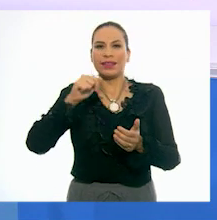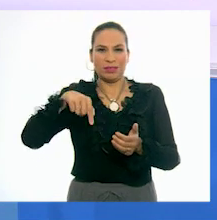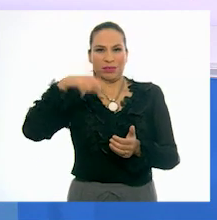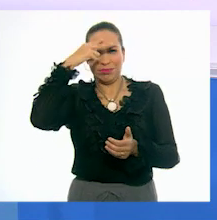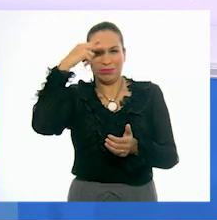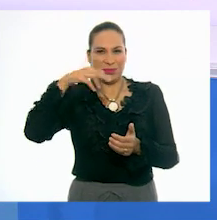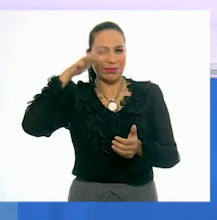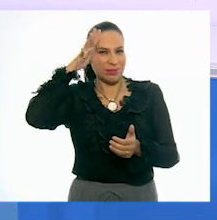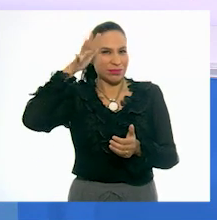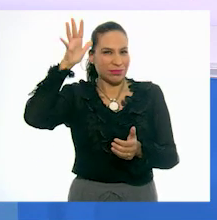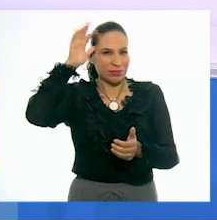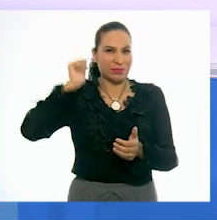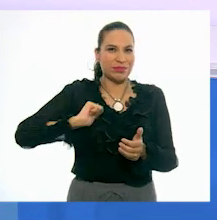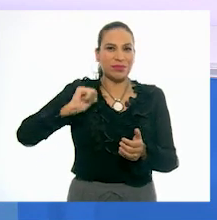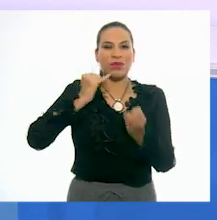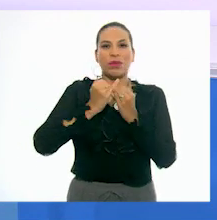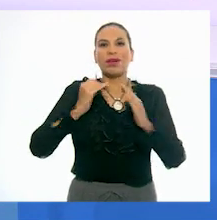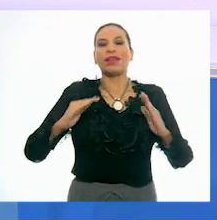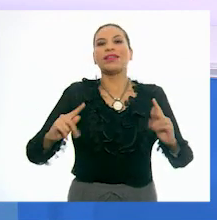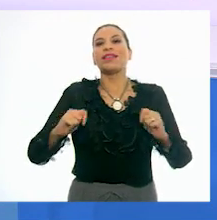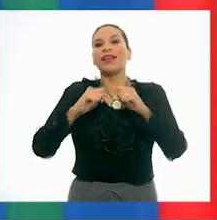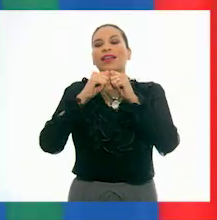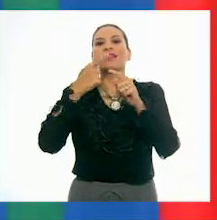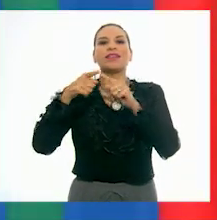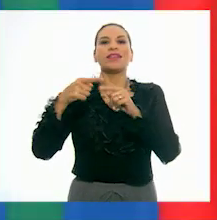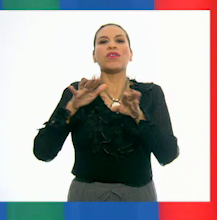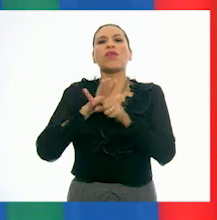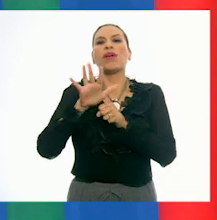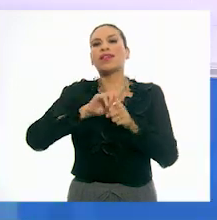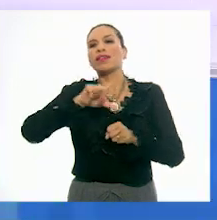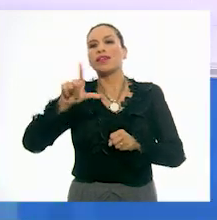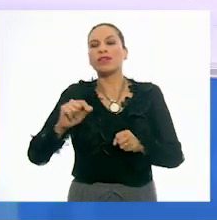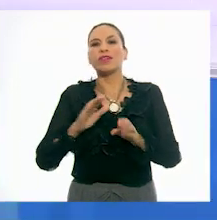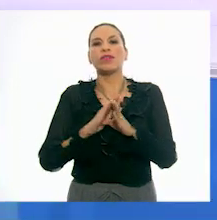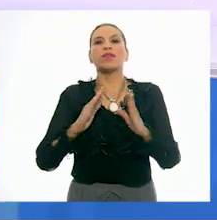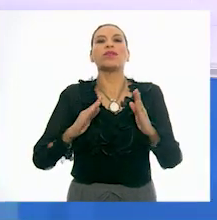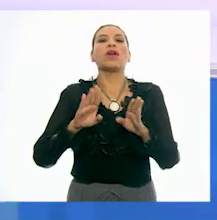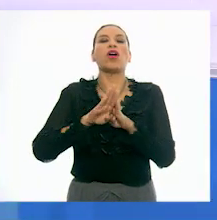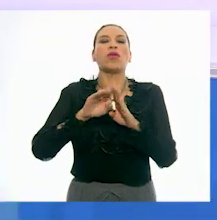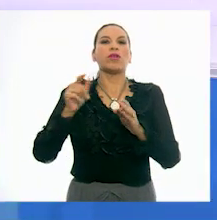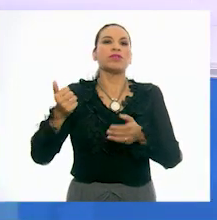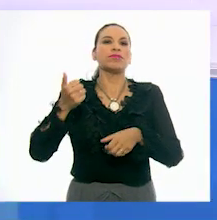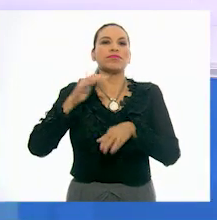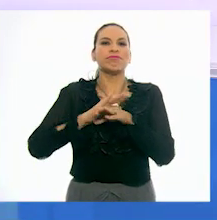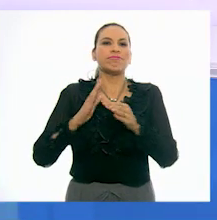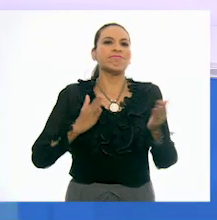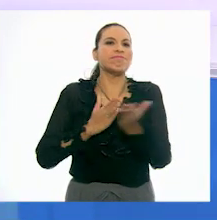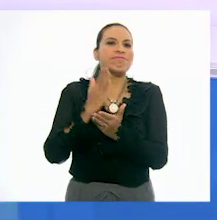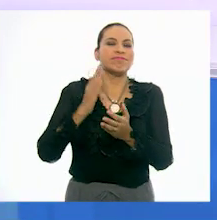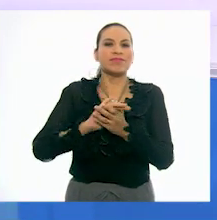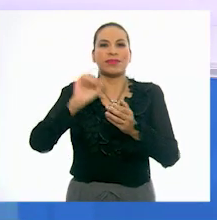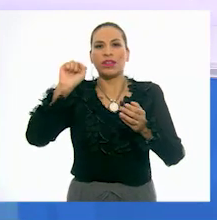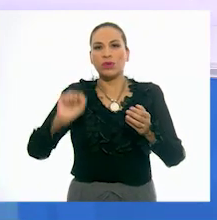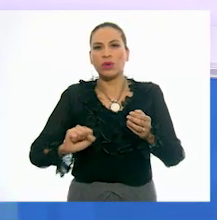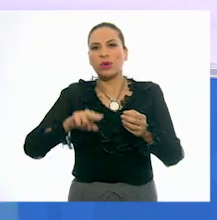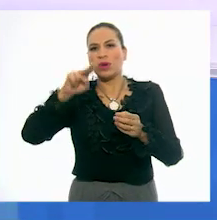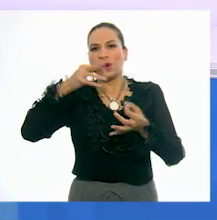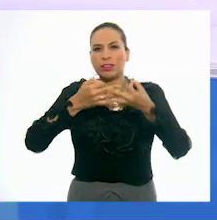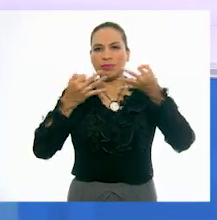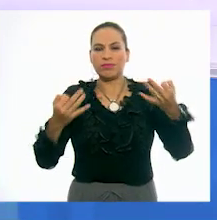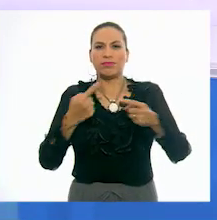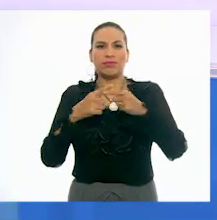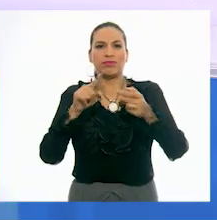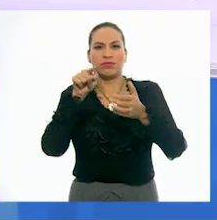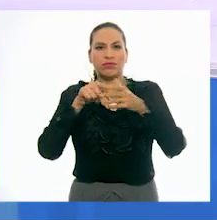y así hasta las posteriores como las conquistas del sur y el norte del territorio, que se extendieron en